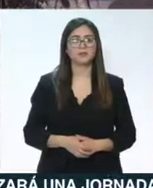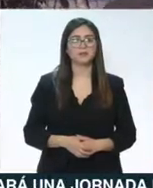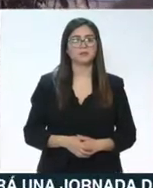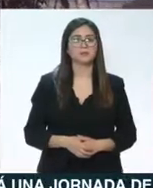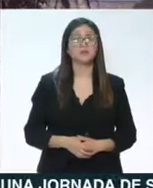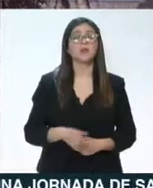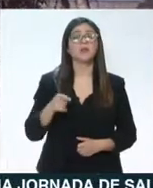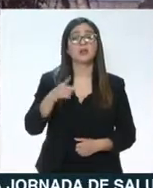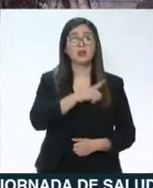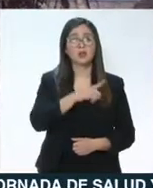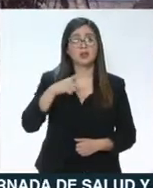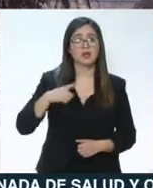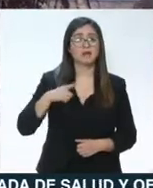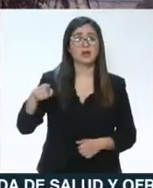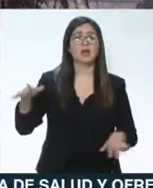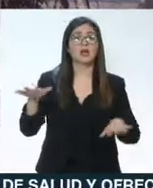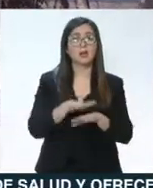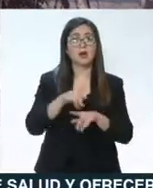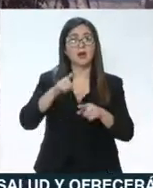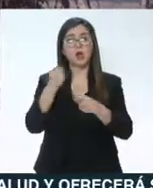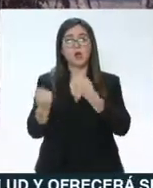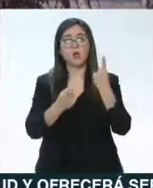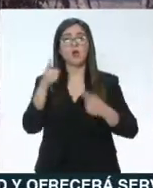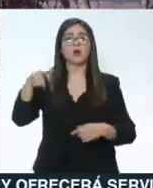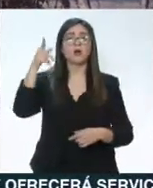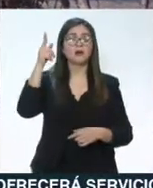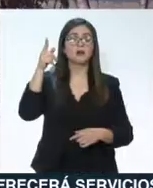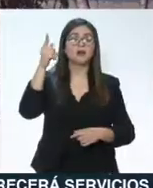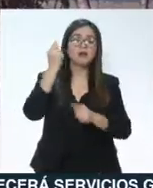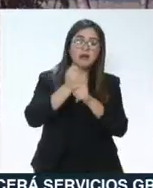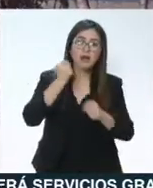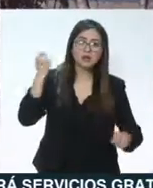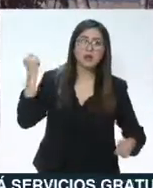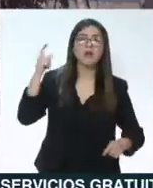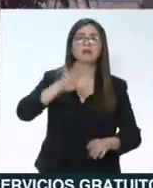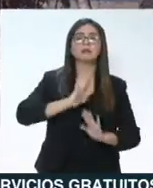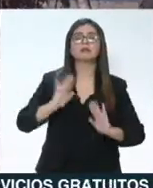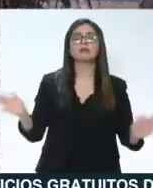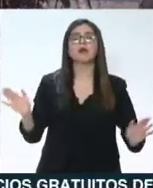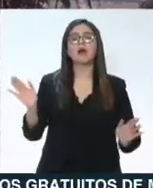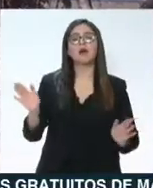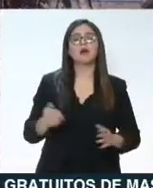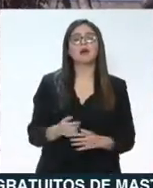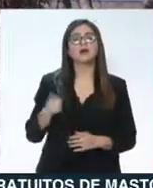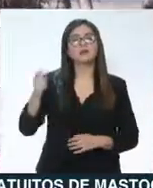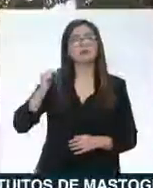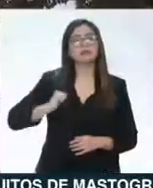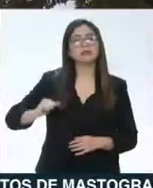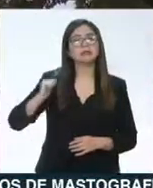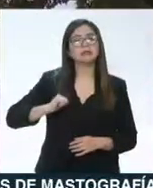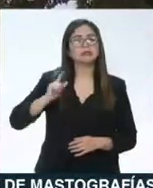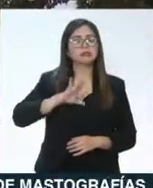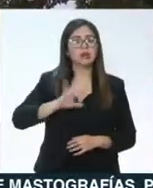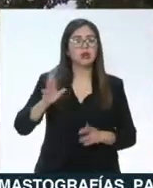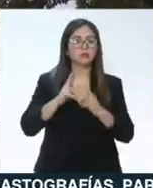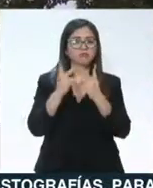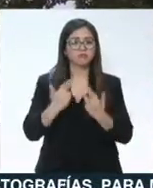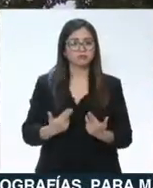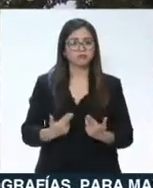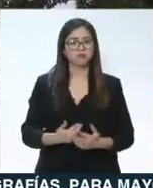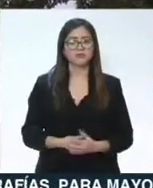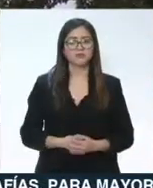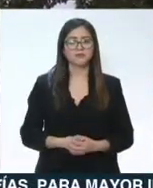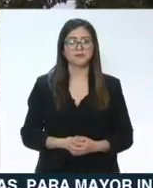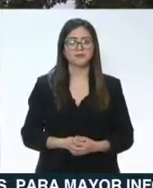Cambiar las unidades, porque hay algunas unidades de transporte que ya están en mal estado. Yo creo que también